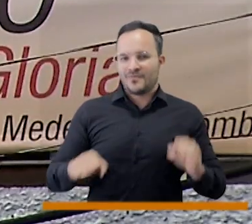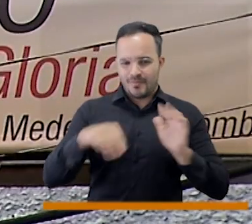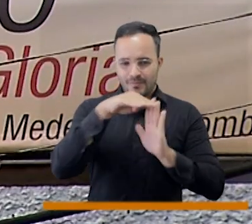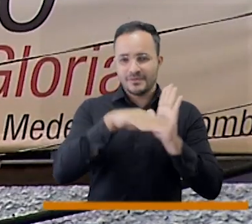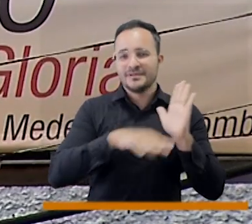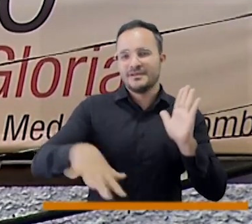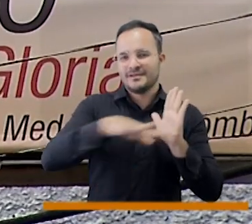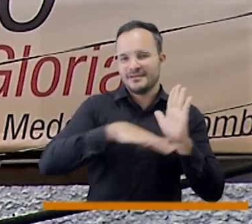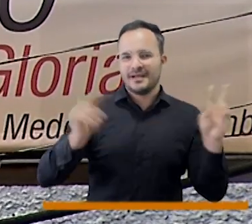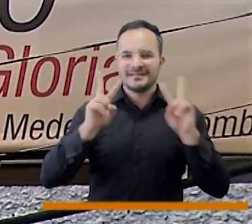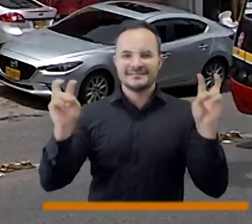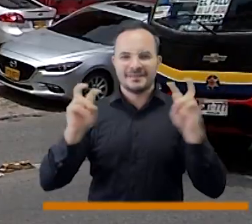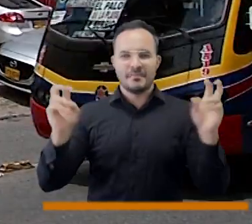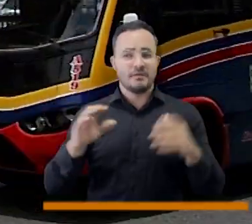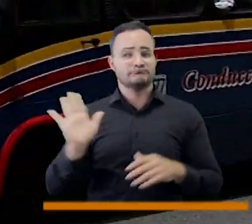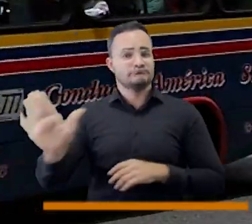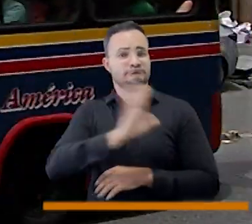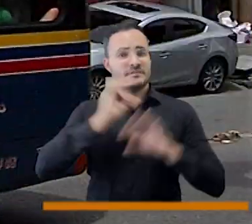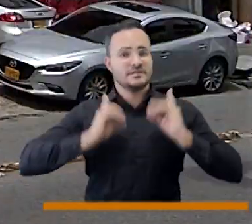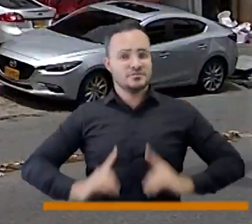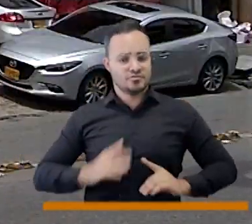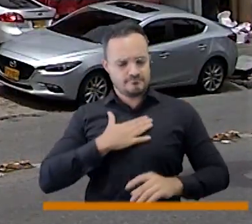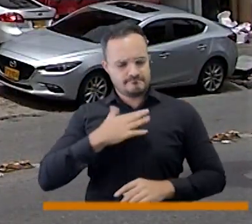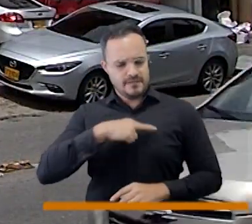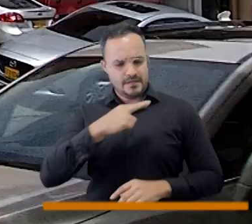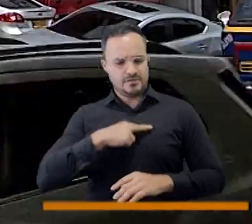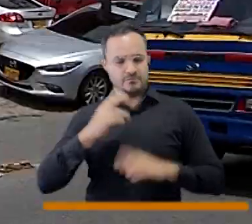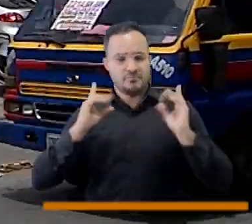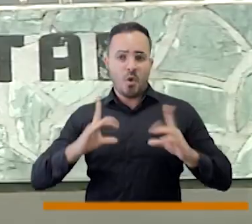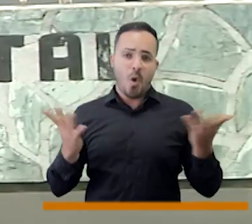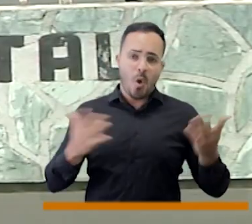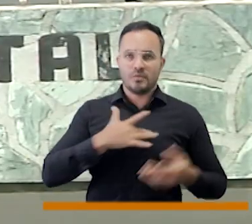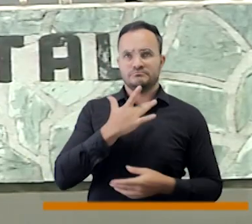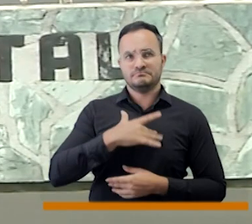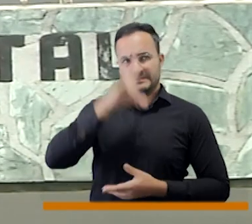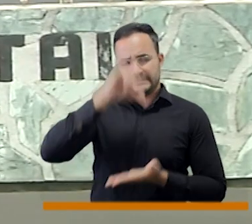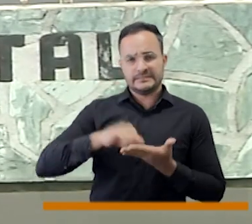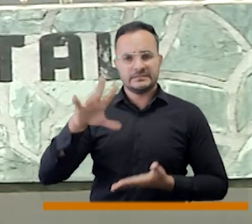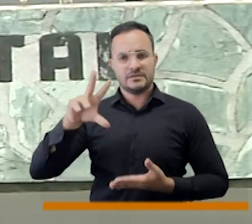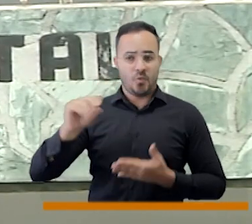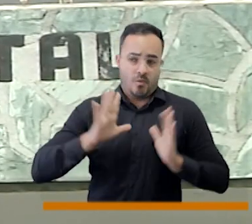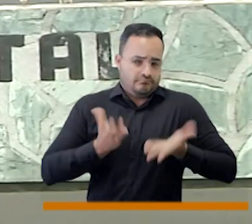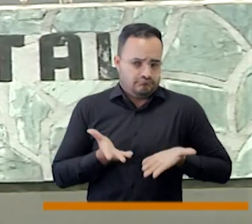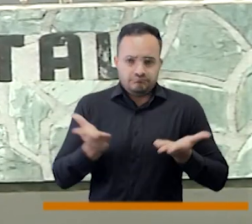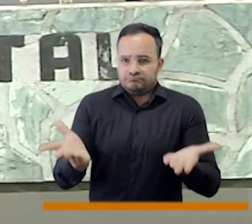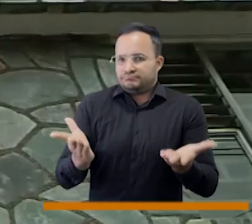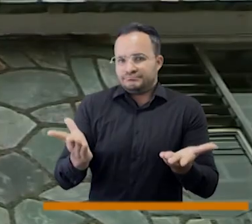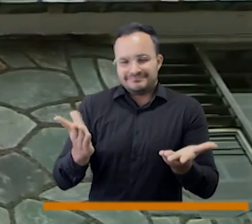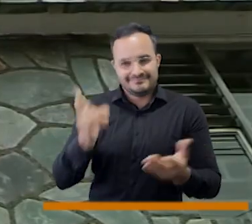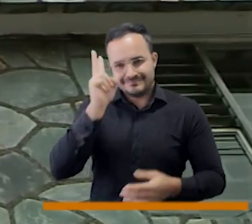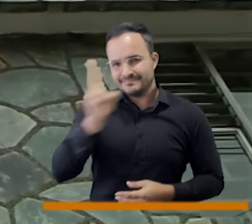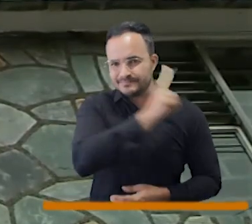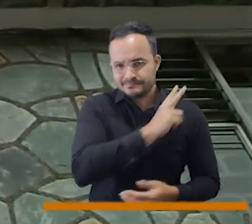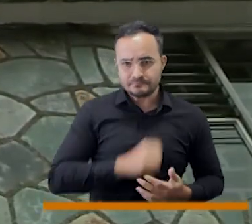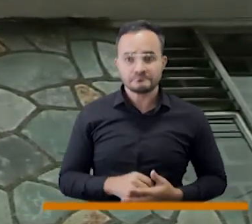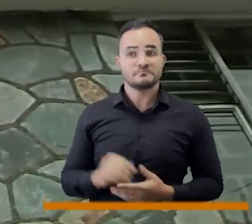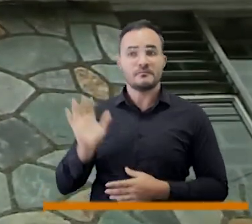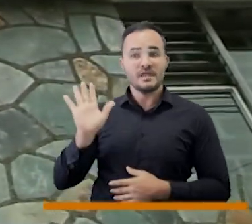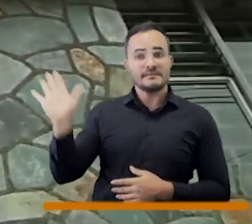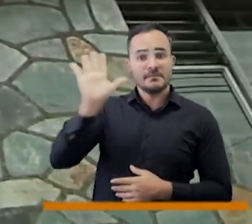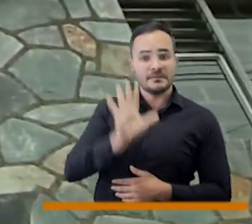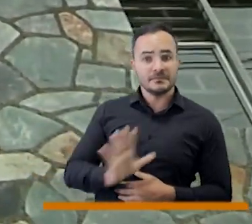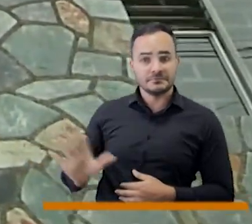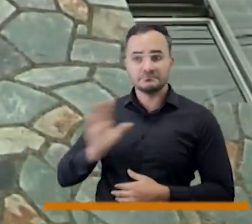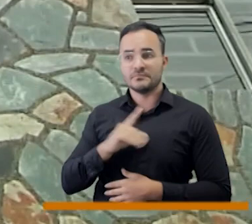pública nacional de libertad religiosa y que brinde garantías para todos los creyentes. Ahora en los departamentos y